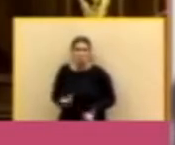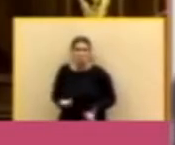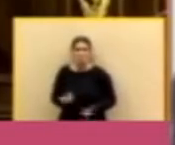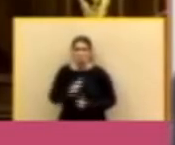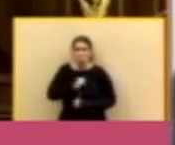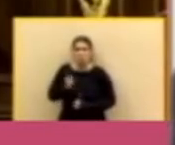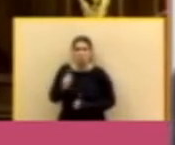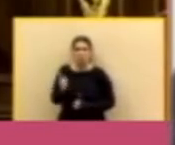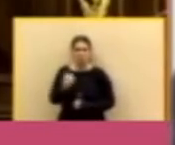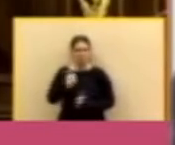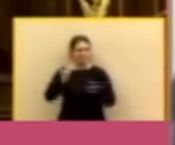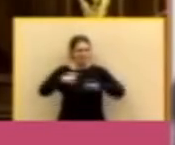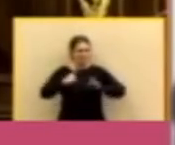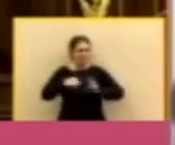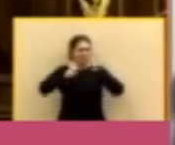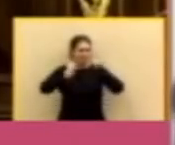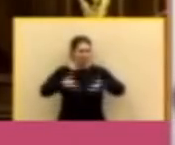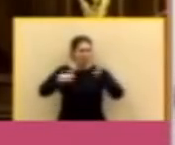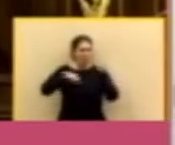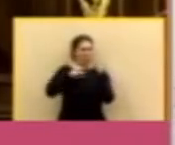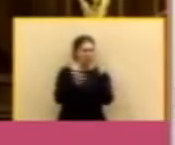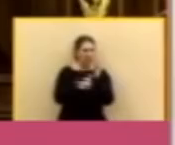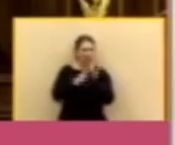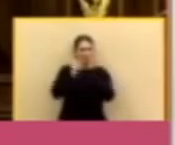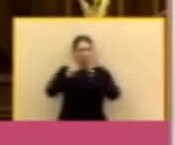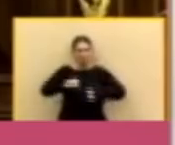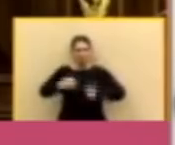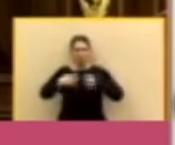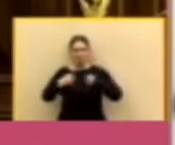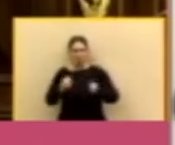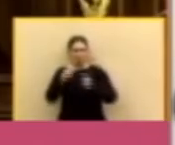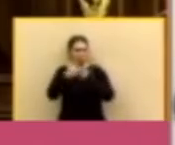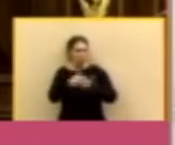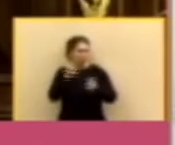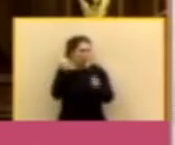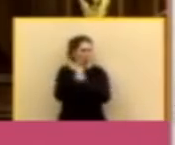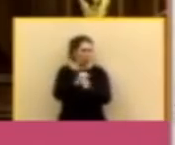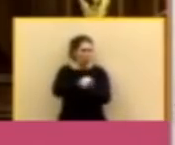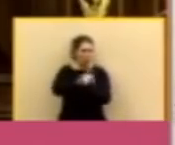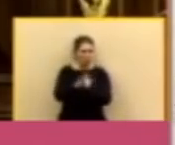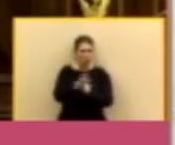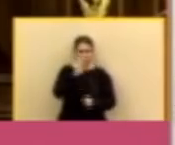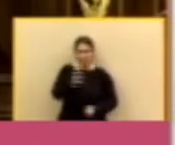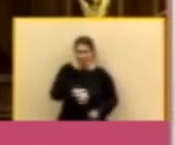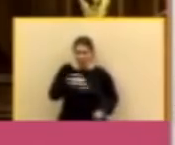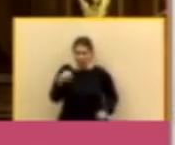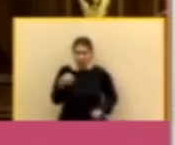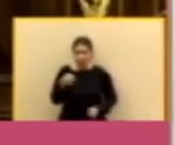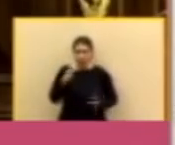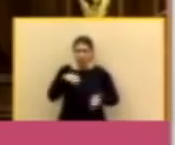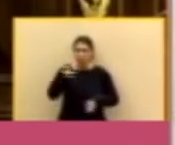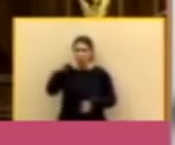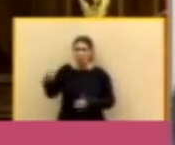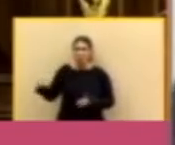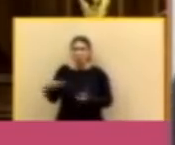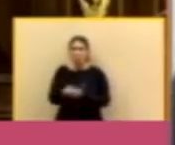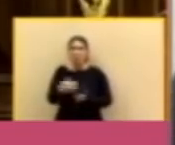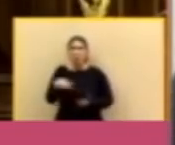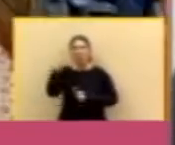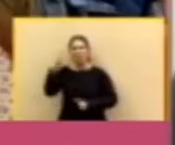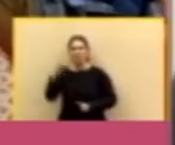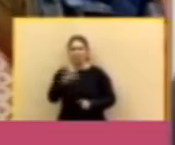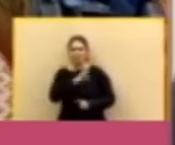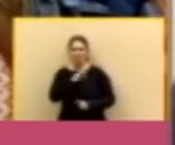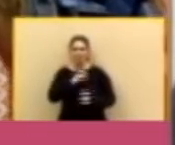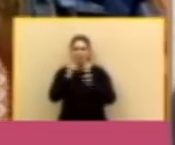ha caído en la trampa de Pedro Sánchez, y mucho cuidado porque desde Moncloa se están frotando las manos, y eso es algo que a mí